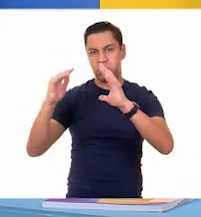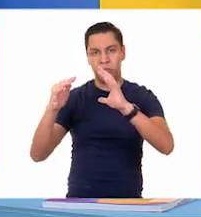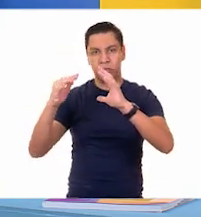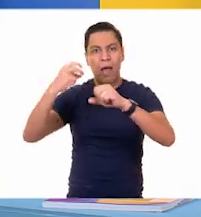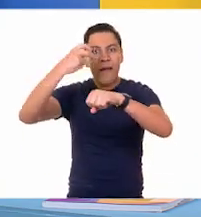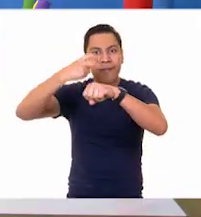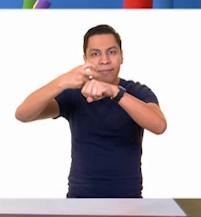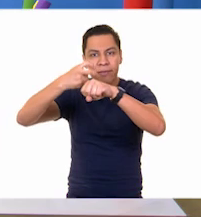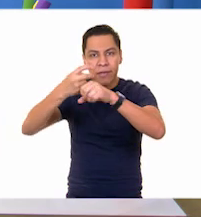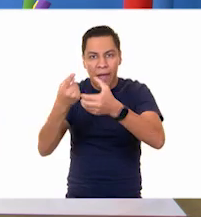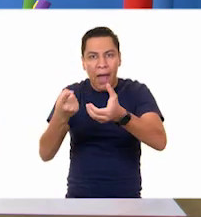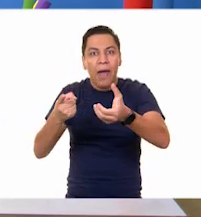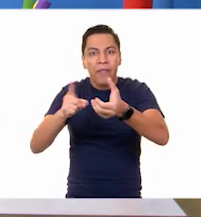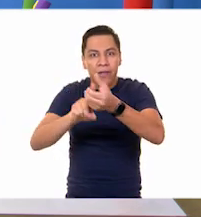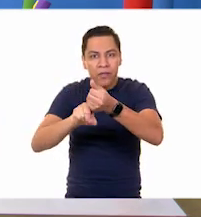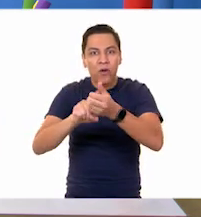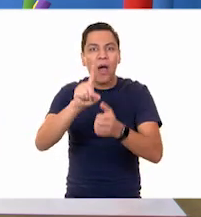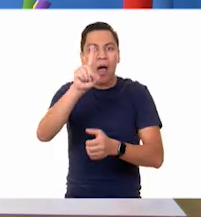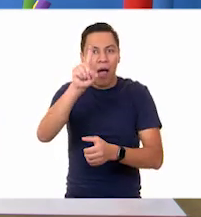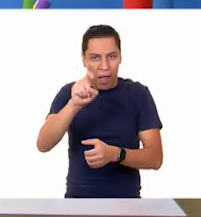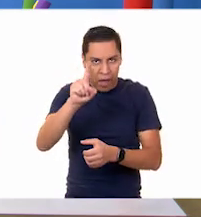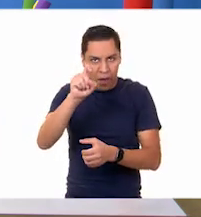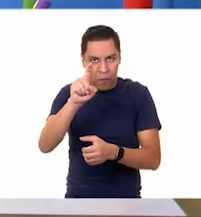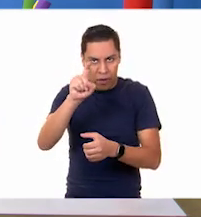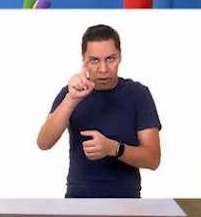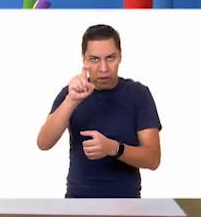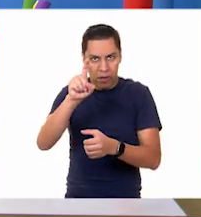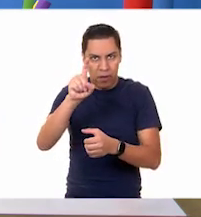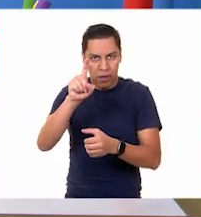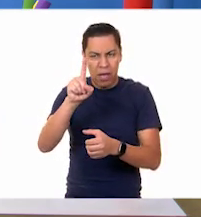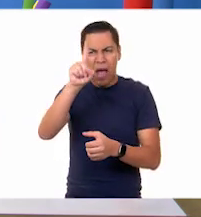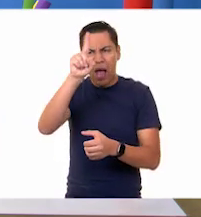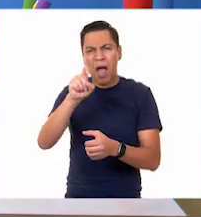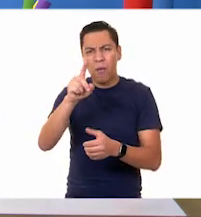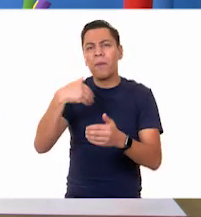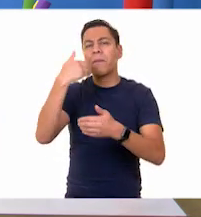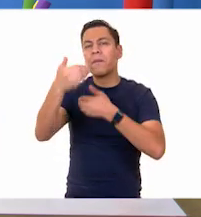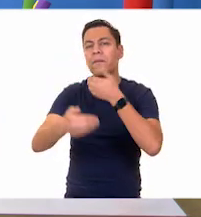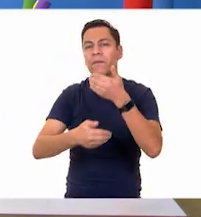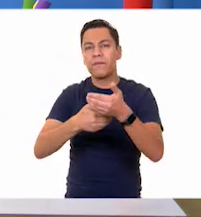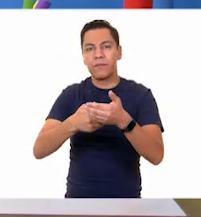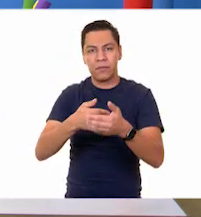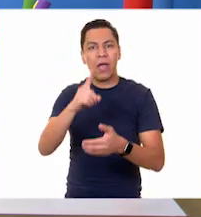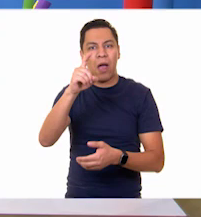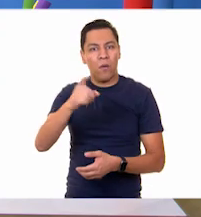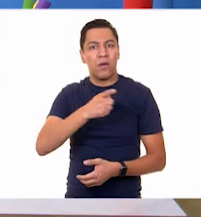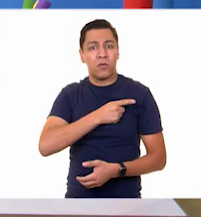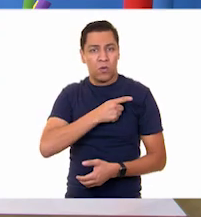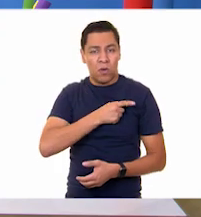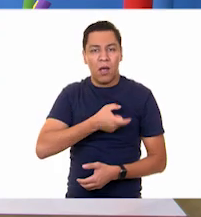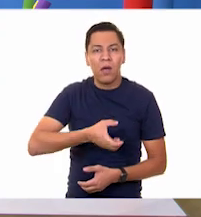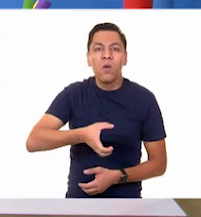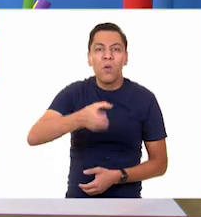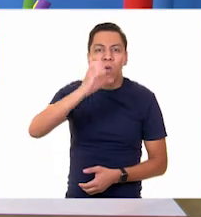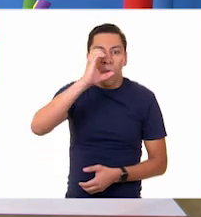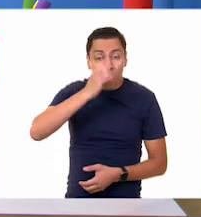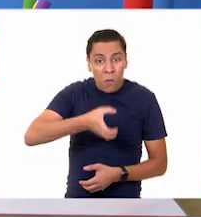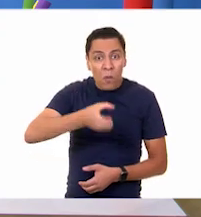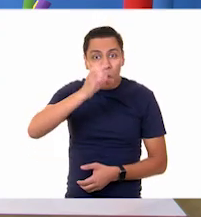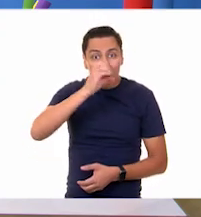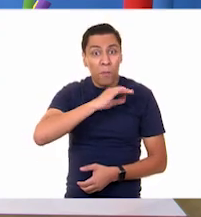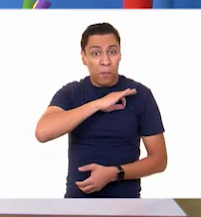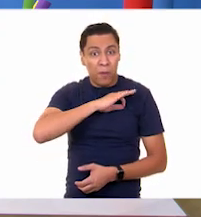planeta. ¿El 70%? O sea que los glaciares son la principal fuente de agua dulce que tenemos.